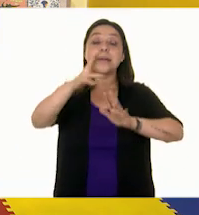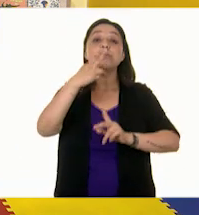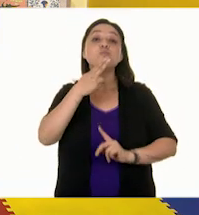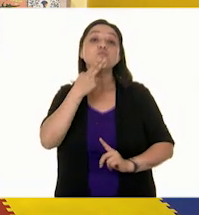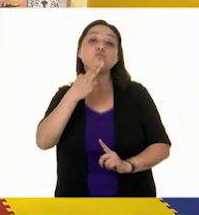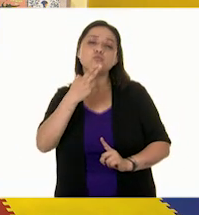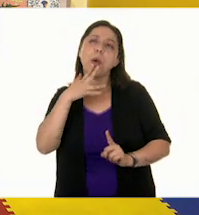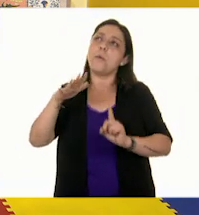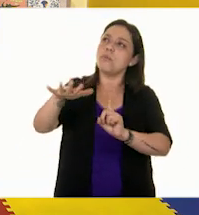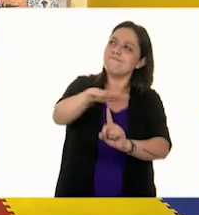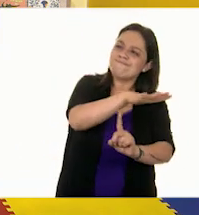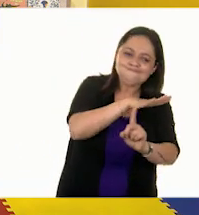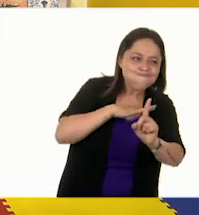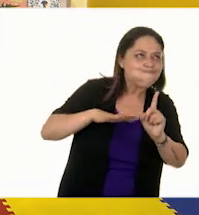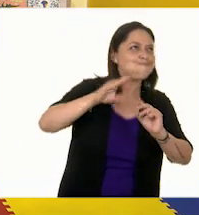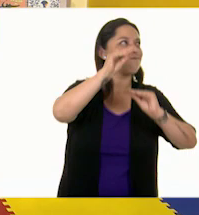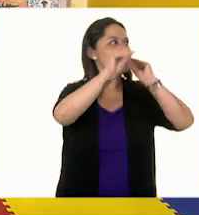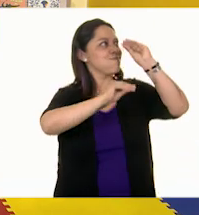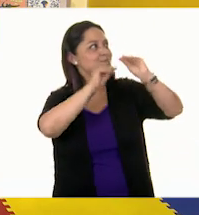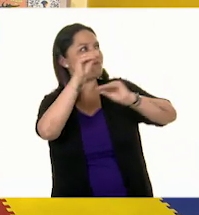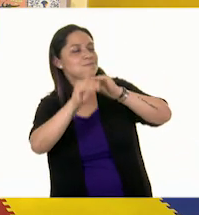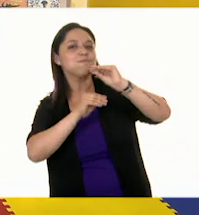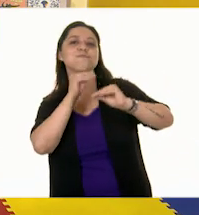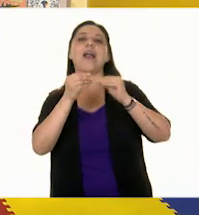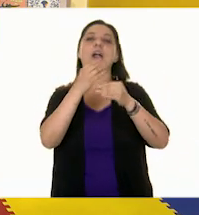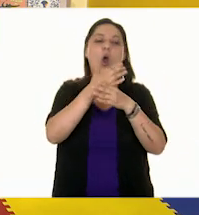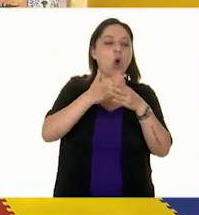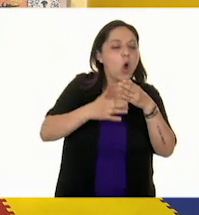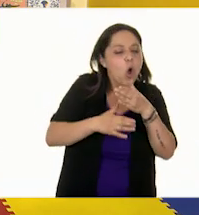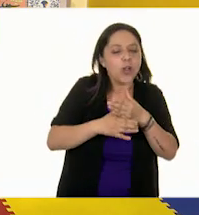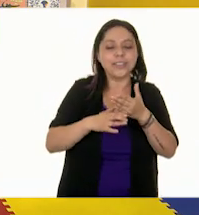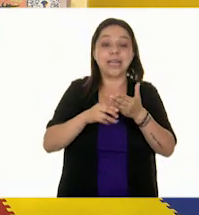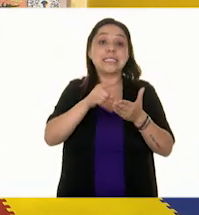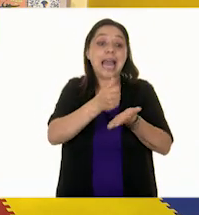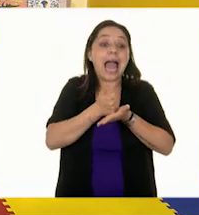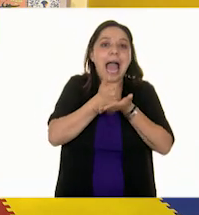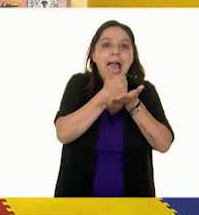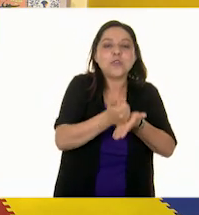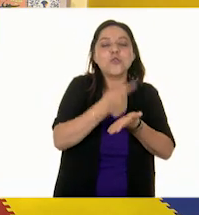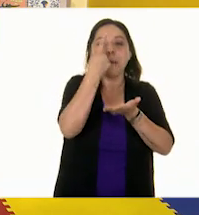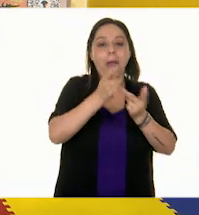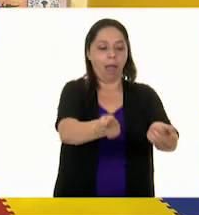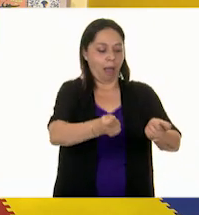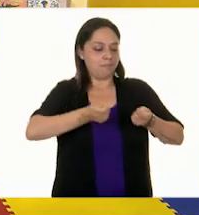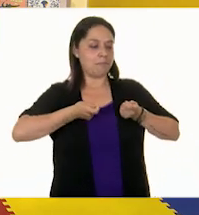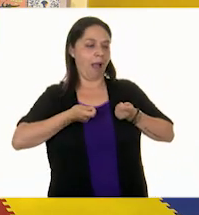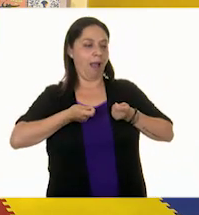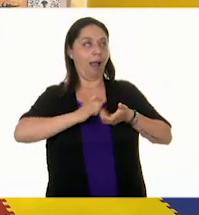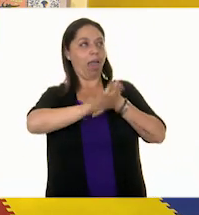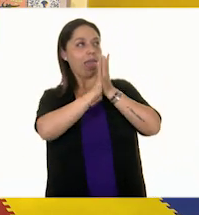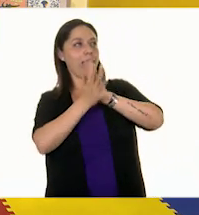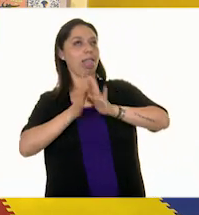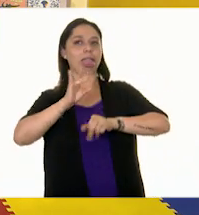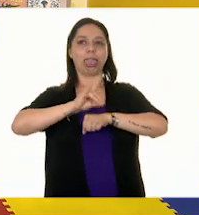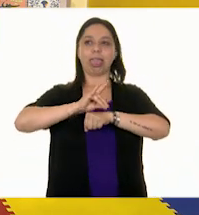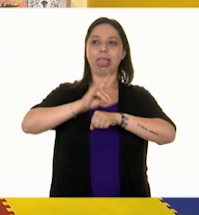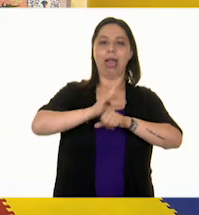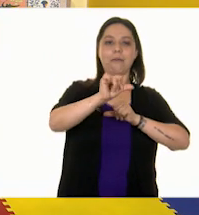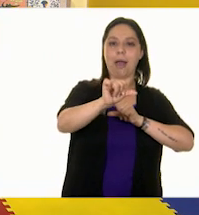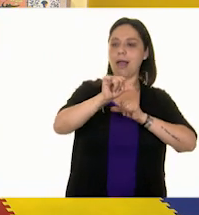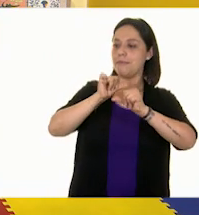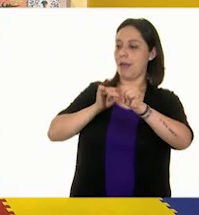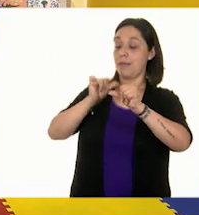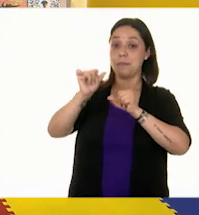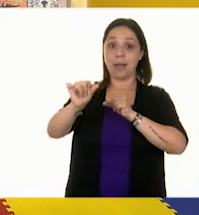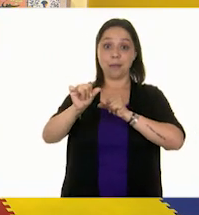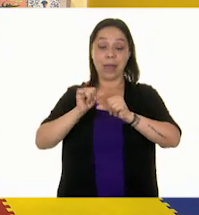ambientes, objetos u otros elementos que le permitan asumir diversos roles, estaremos ofreciendo